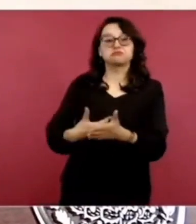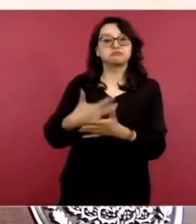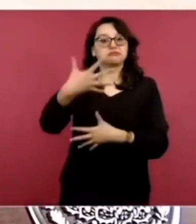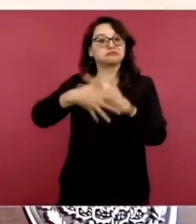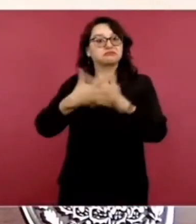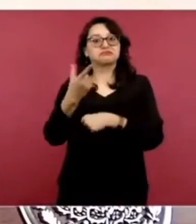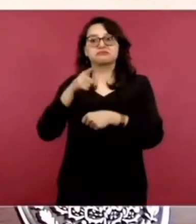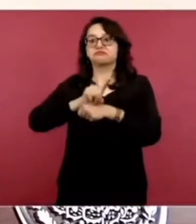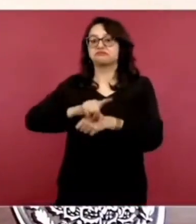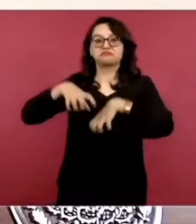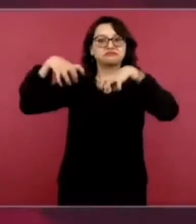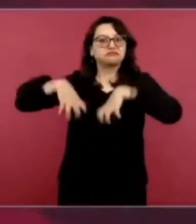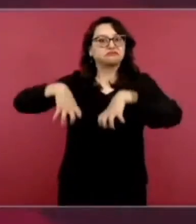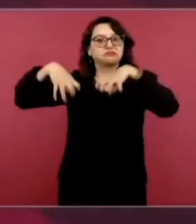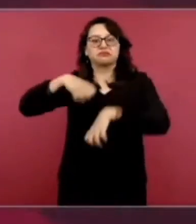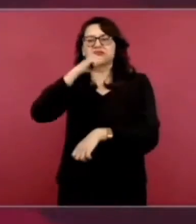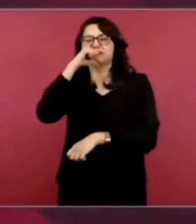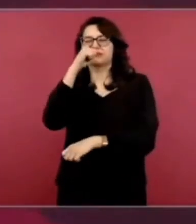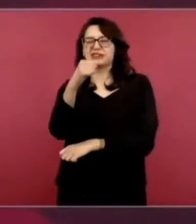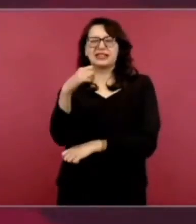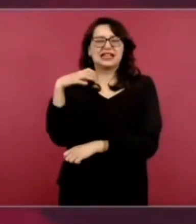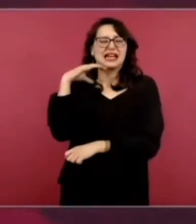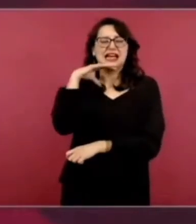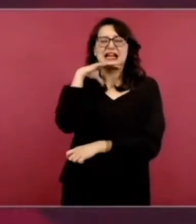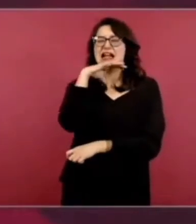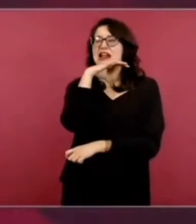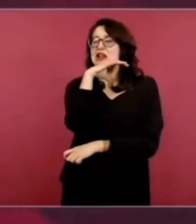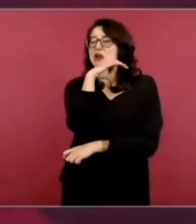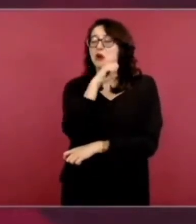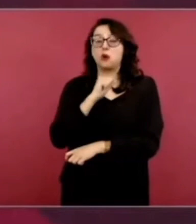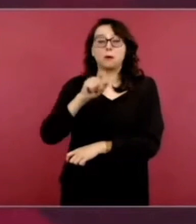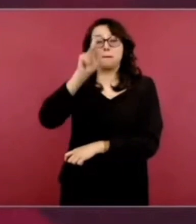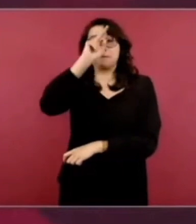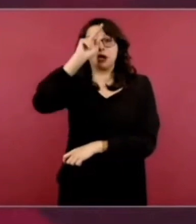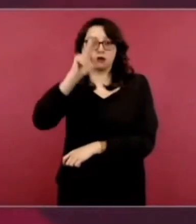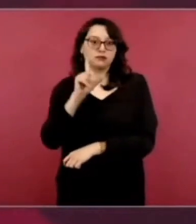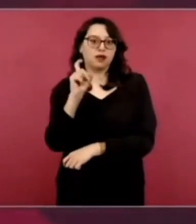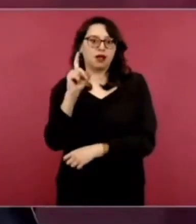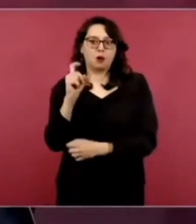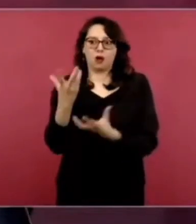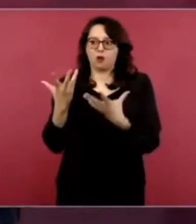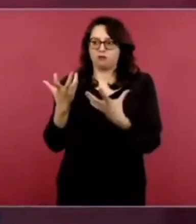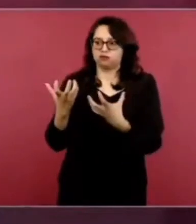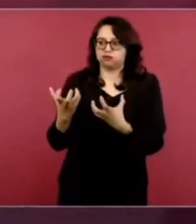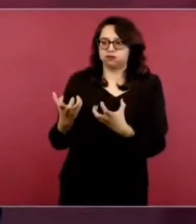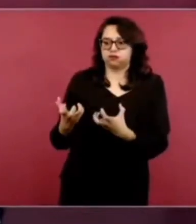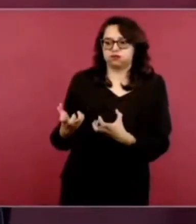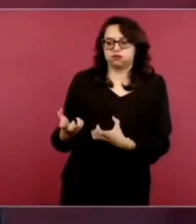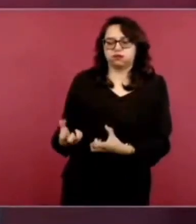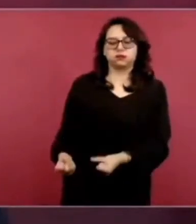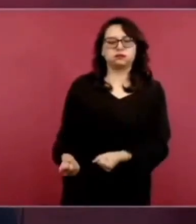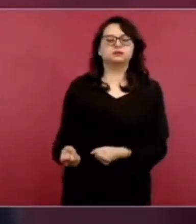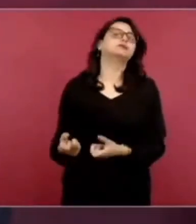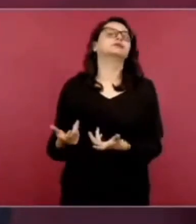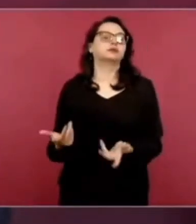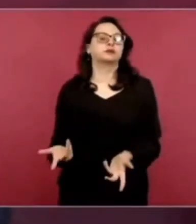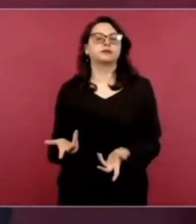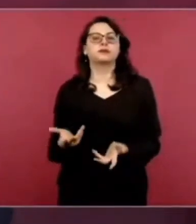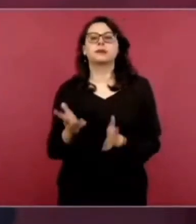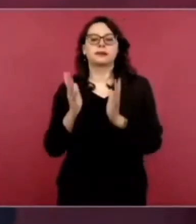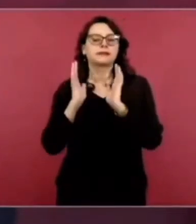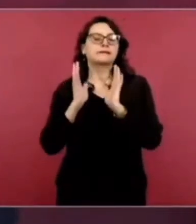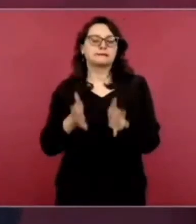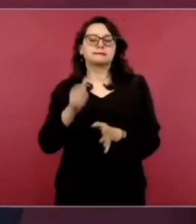y con mucho calor en Nuevo León. Entonces, esto va a ayudar. Ya quitamos